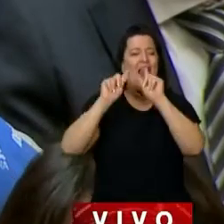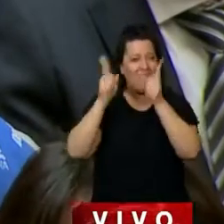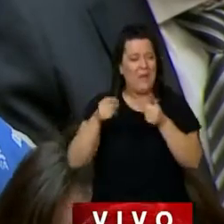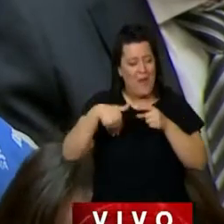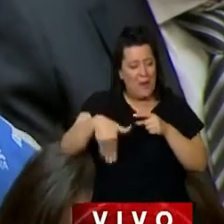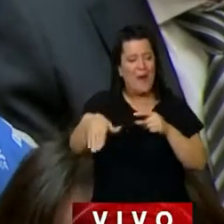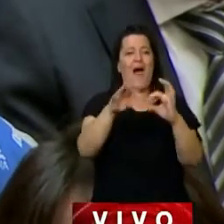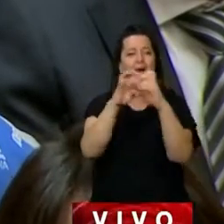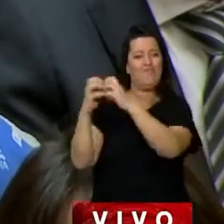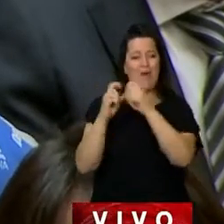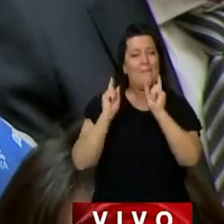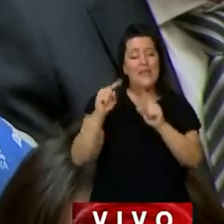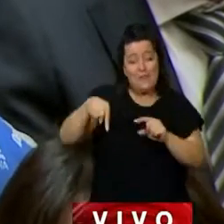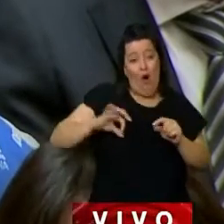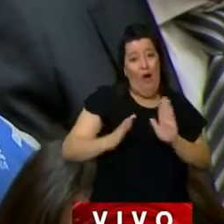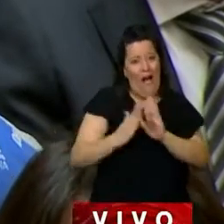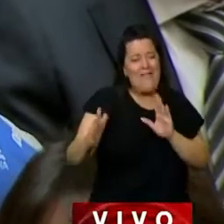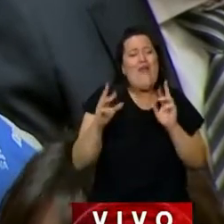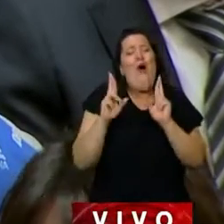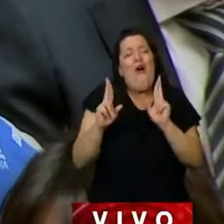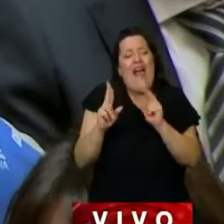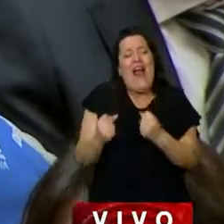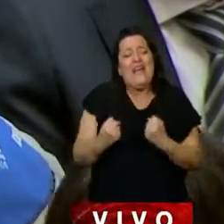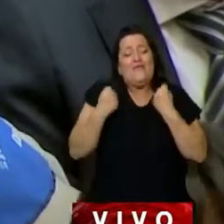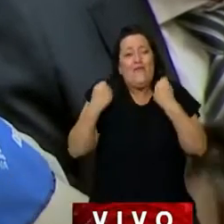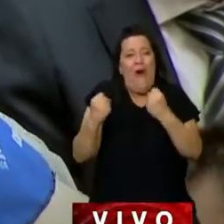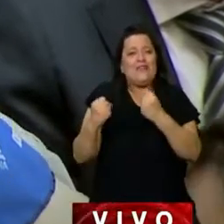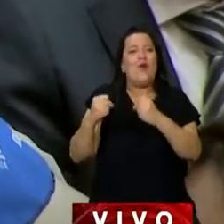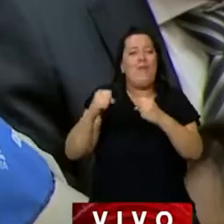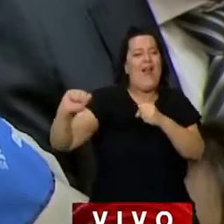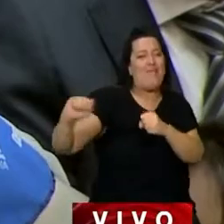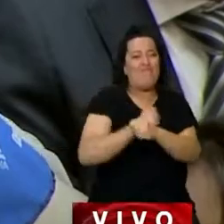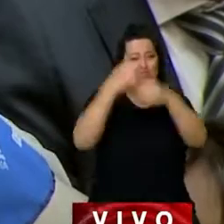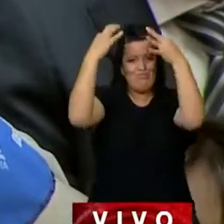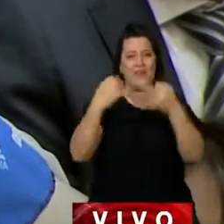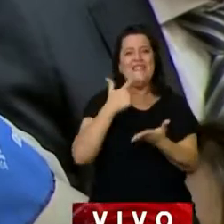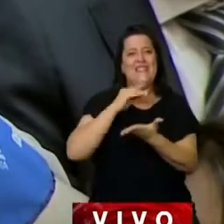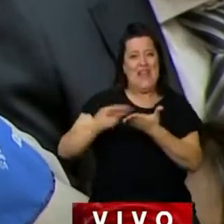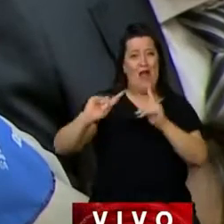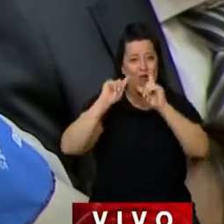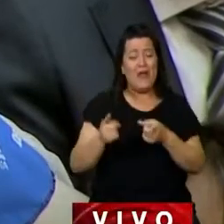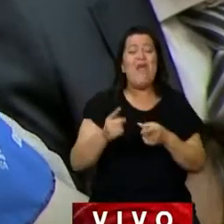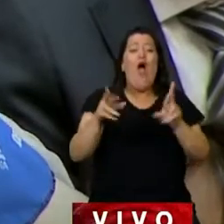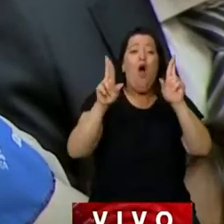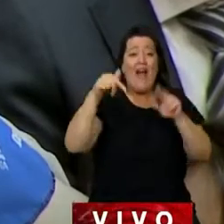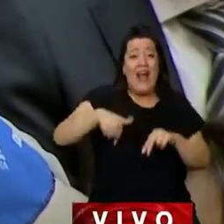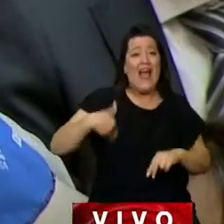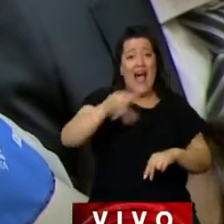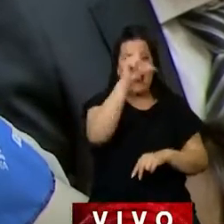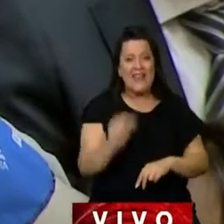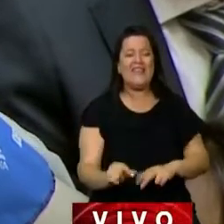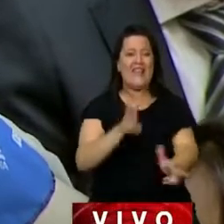tratarse en este mismo año, vamos a hacer todo el esfuerzo posible para que esto suceda y tengamos finalmente en la Argentina